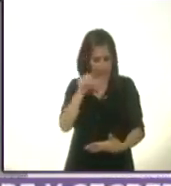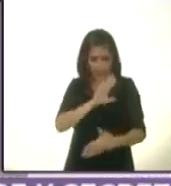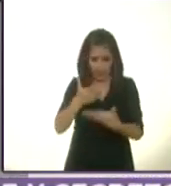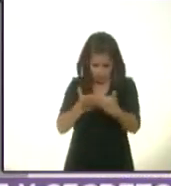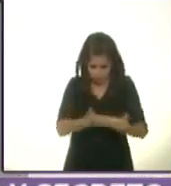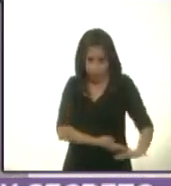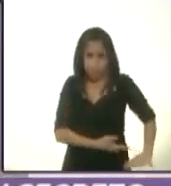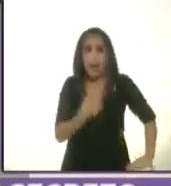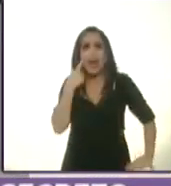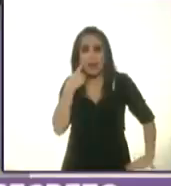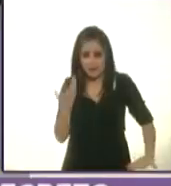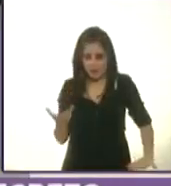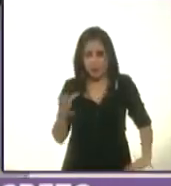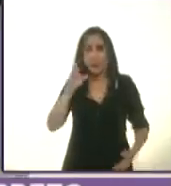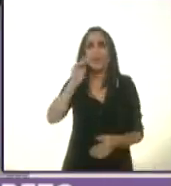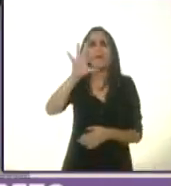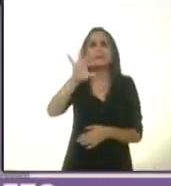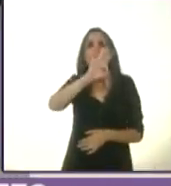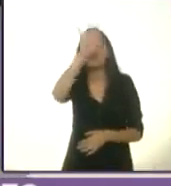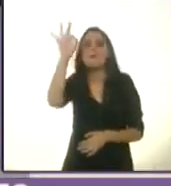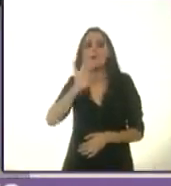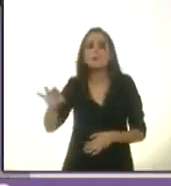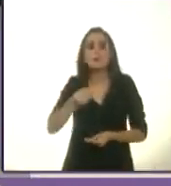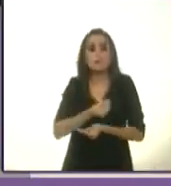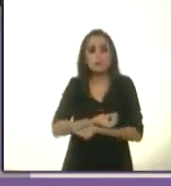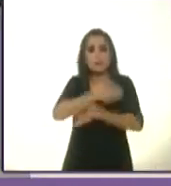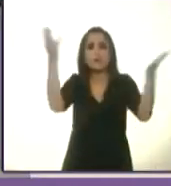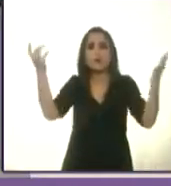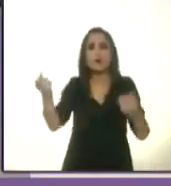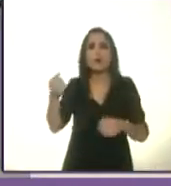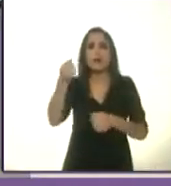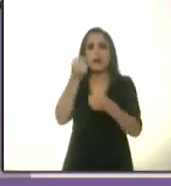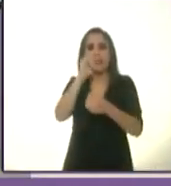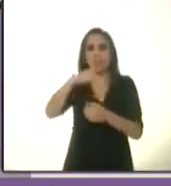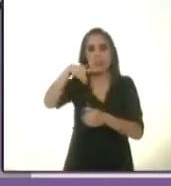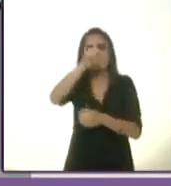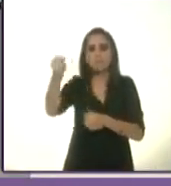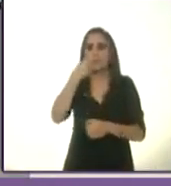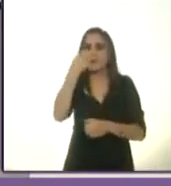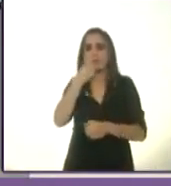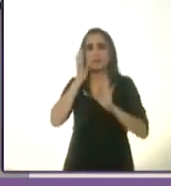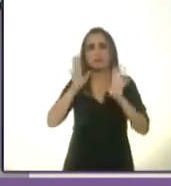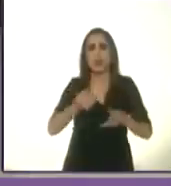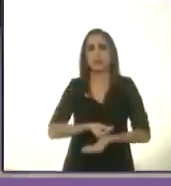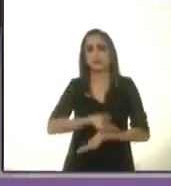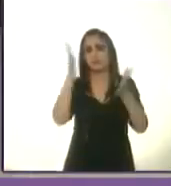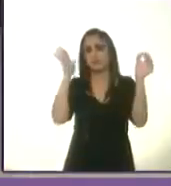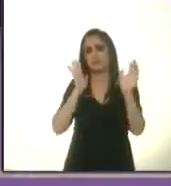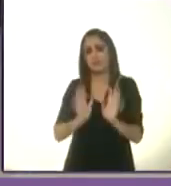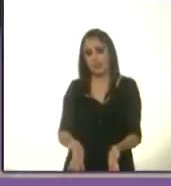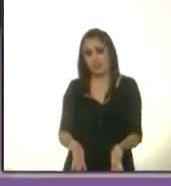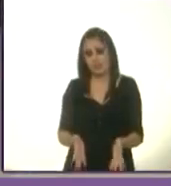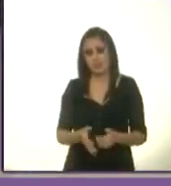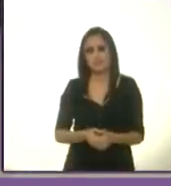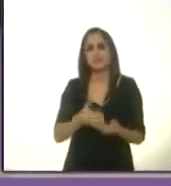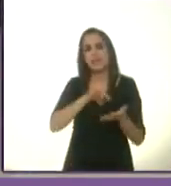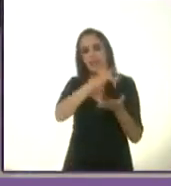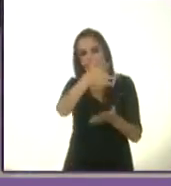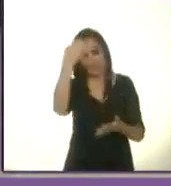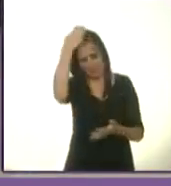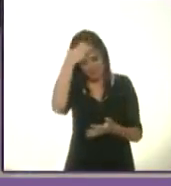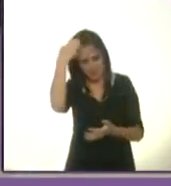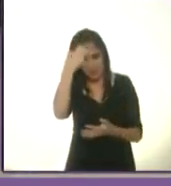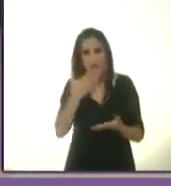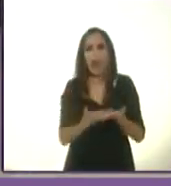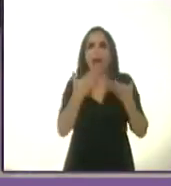99.5 por ciento de abasto en las farmacias del seguro social muchísimas gracias candidato mikel arriola pidió